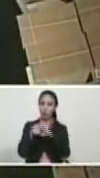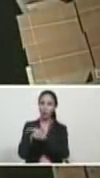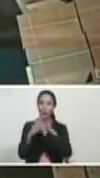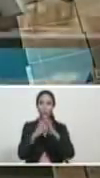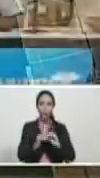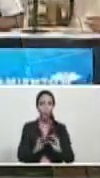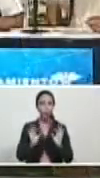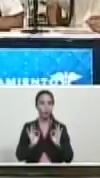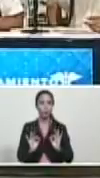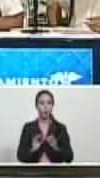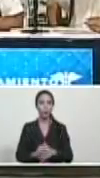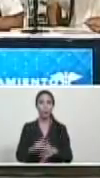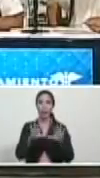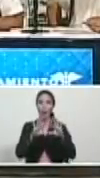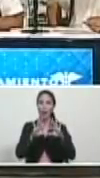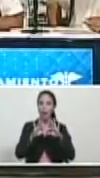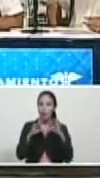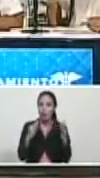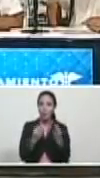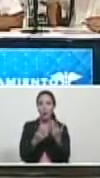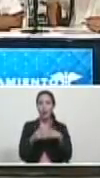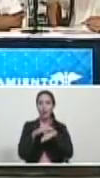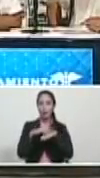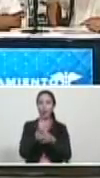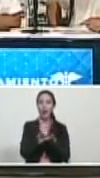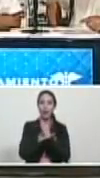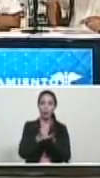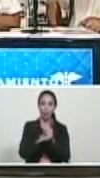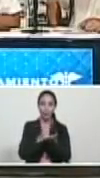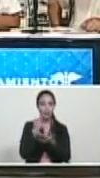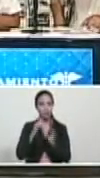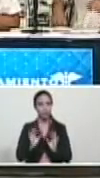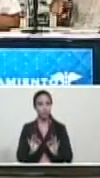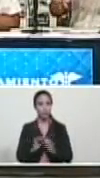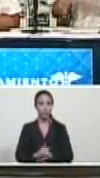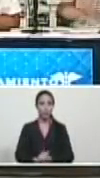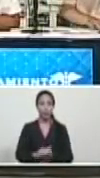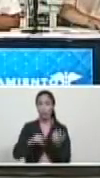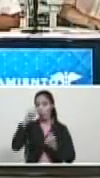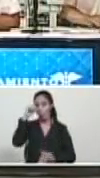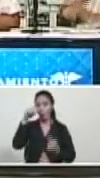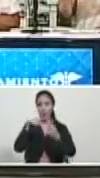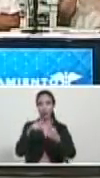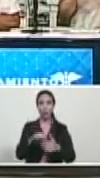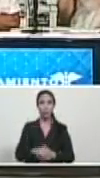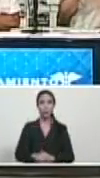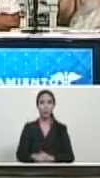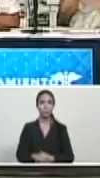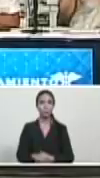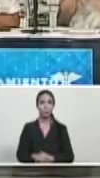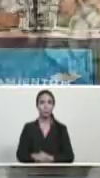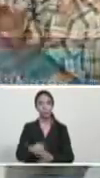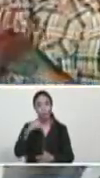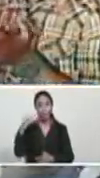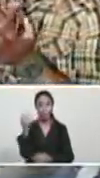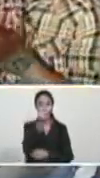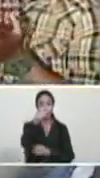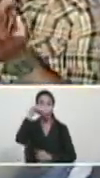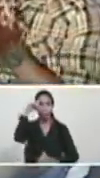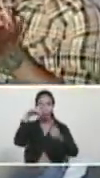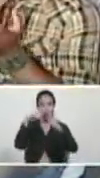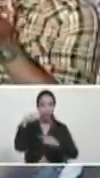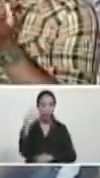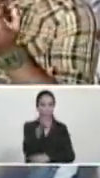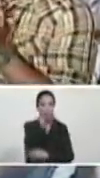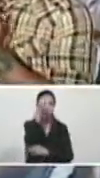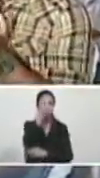y de la red de farmacias del país. Ahí estamos, pues. Es un reto que tenemos. Vamos a lograrlo. Estoy seguro que lo vamos a